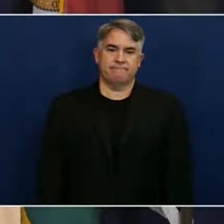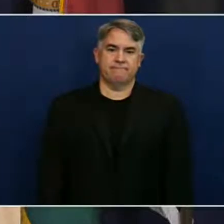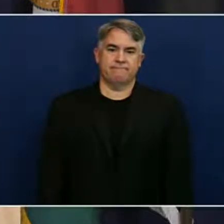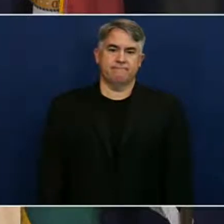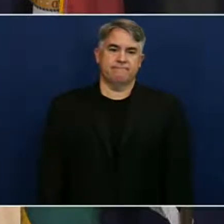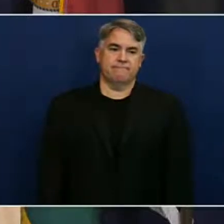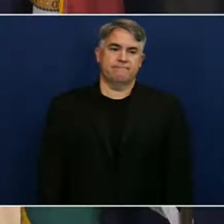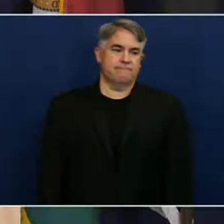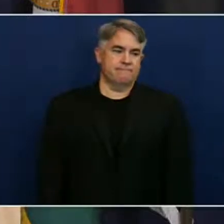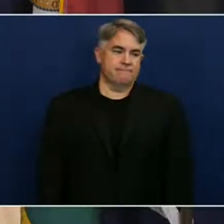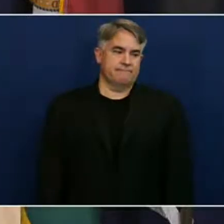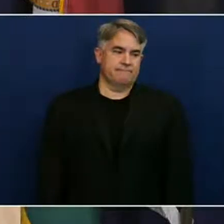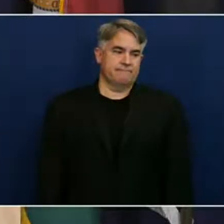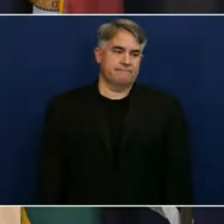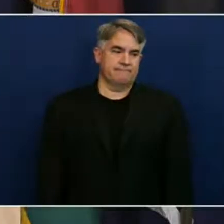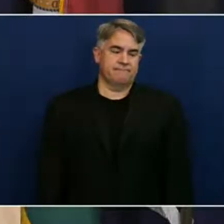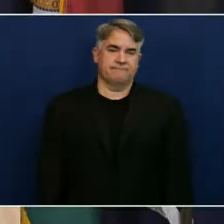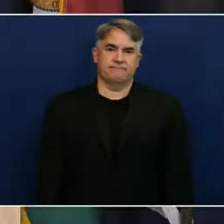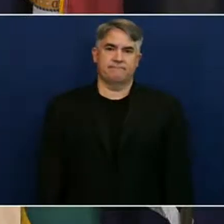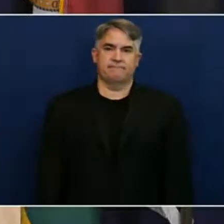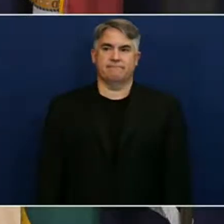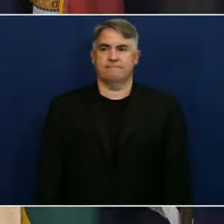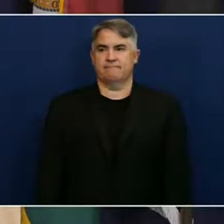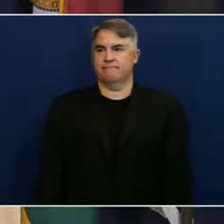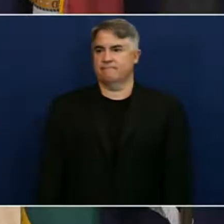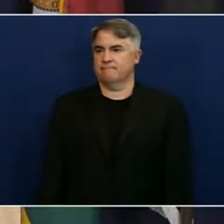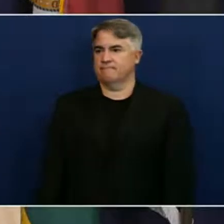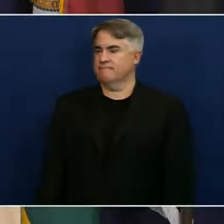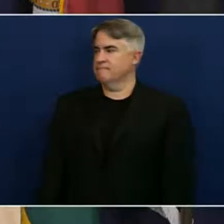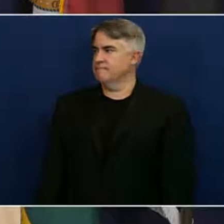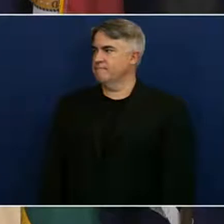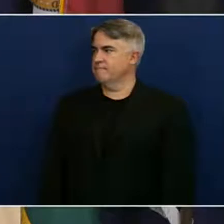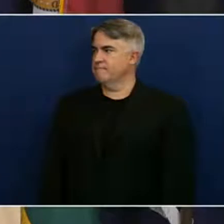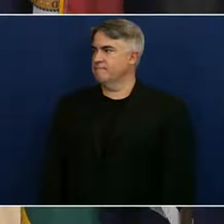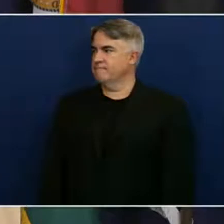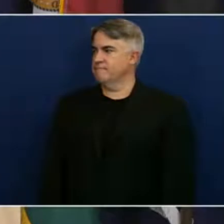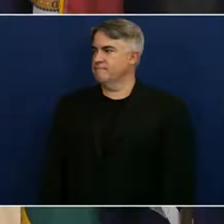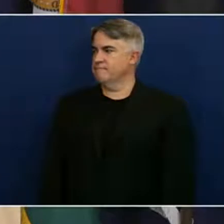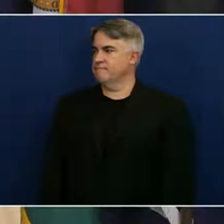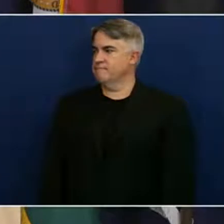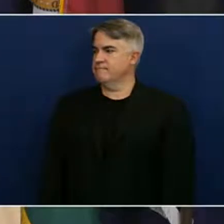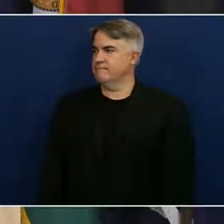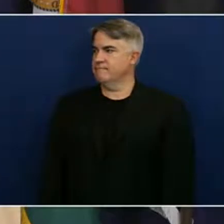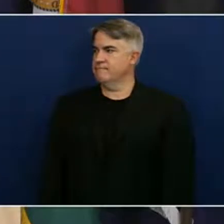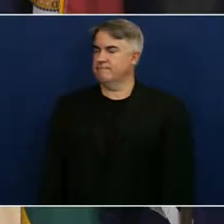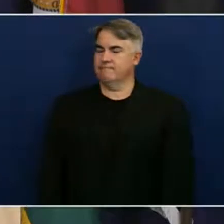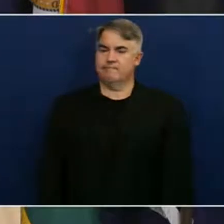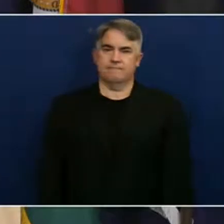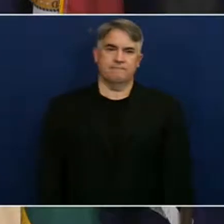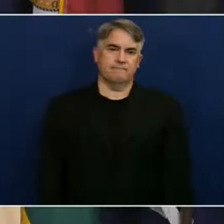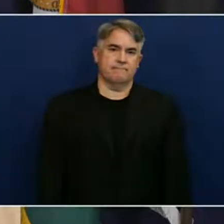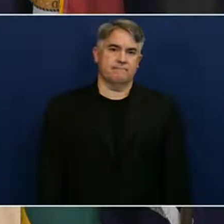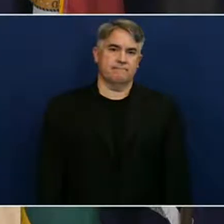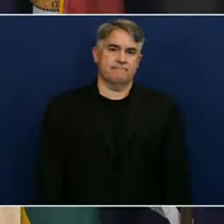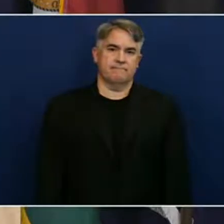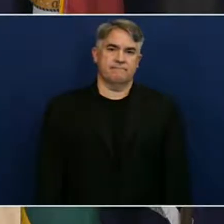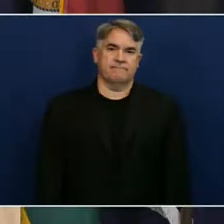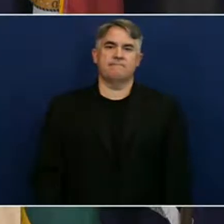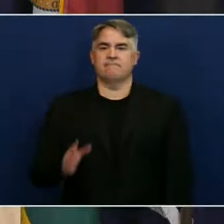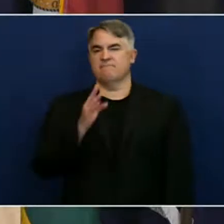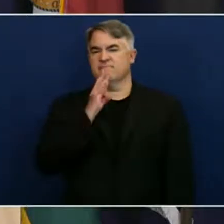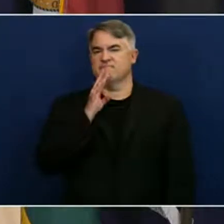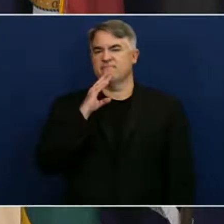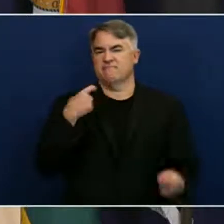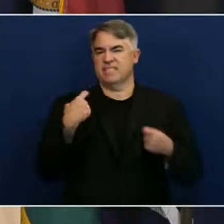y si así pueden ayudar a reducir el riesgo de infección. Hemos llegado muy lejos ya desde que iniciamos